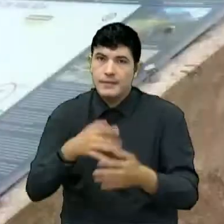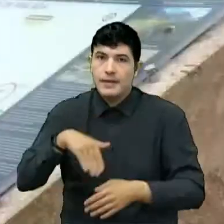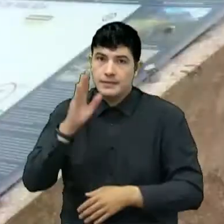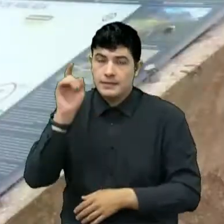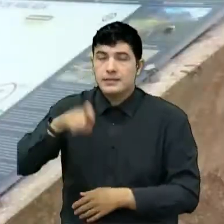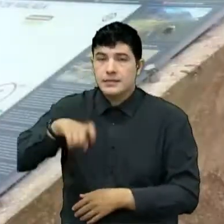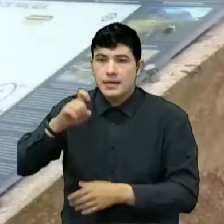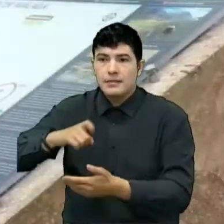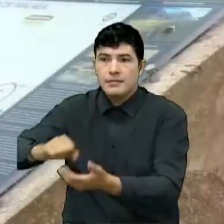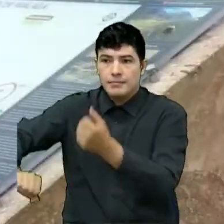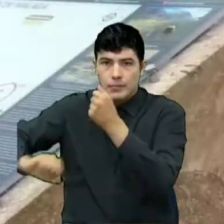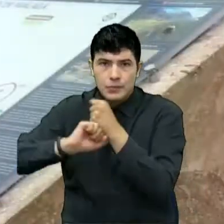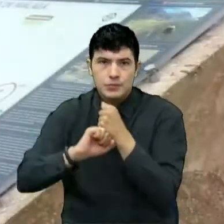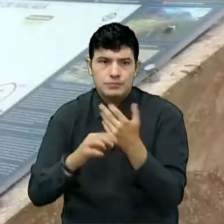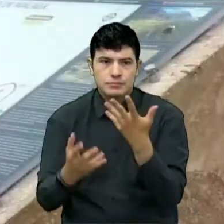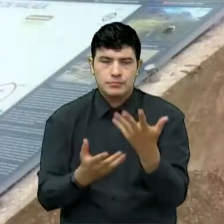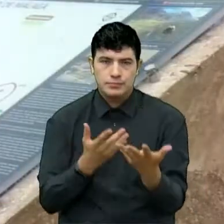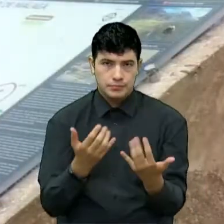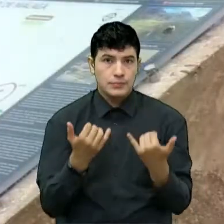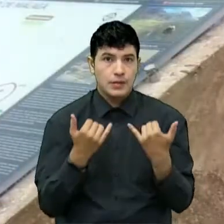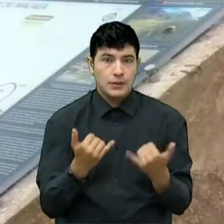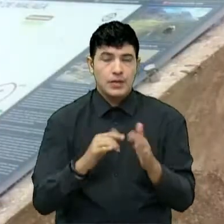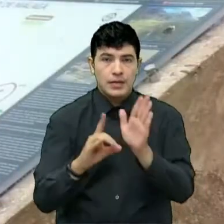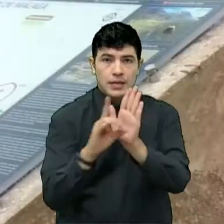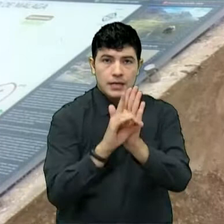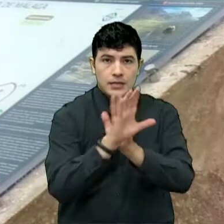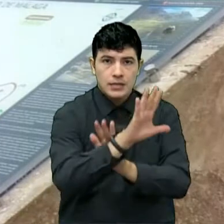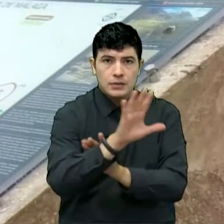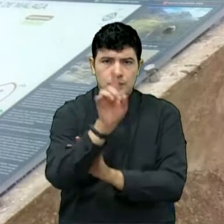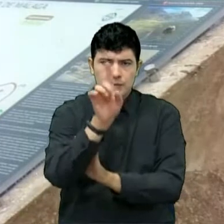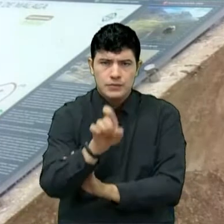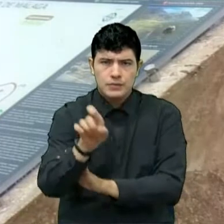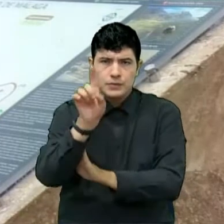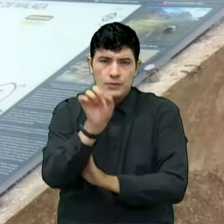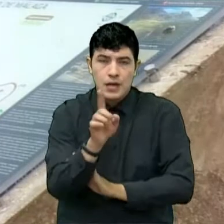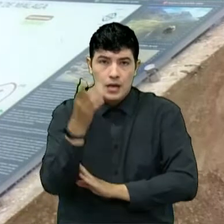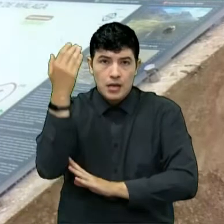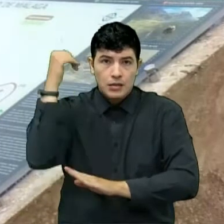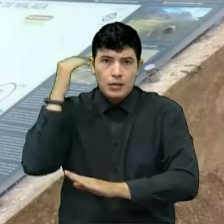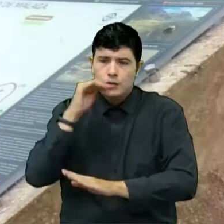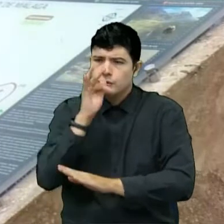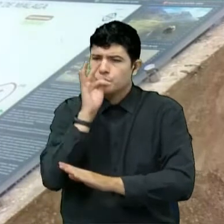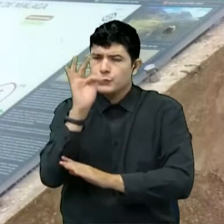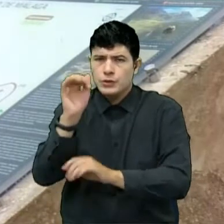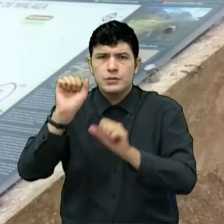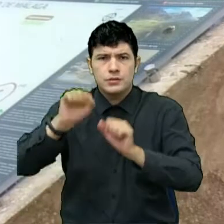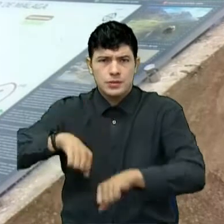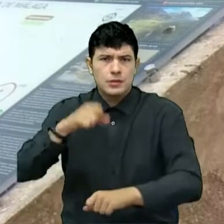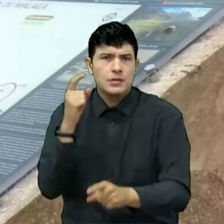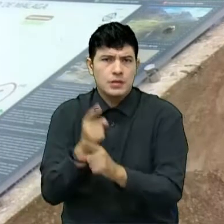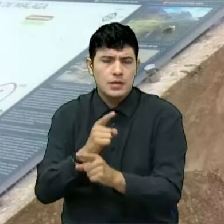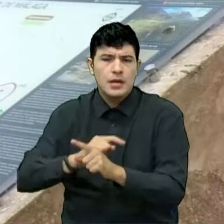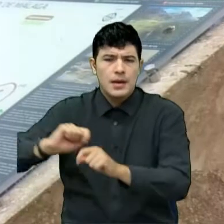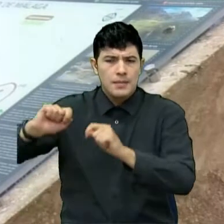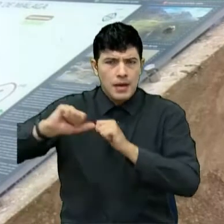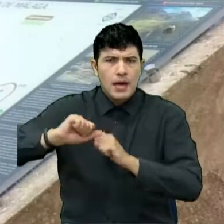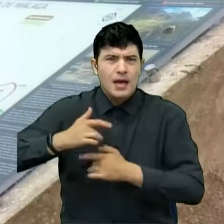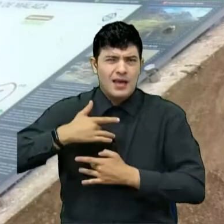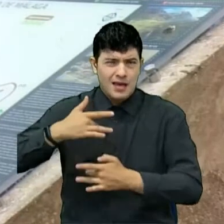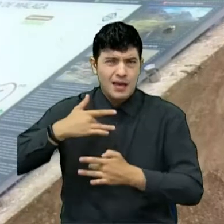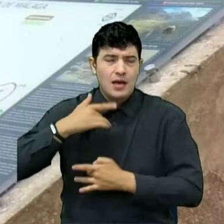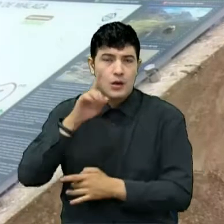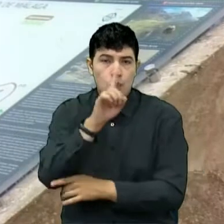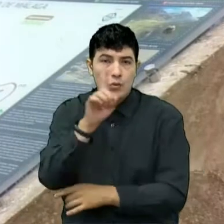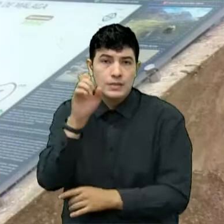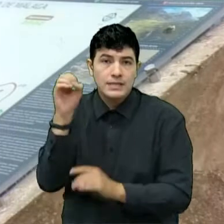según los gestores culturales mediante el decreto 561 les habían prometido un auxilio de 160 mil pesos para